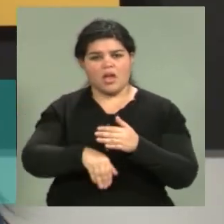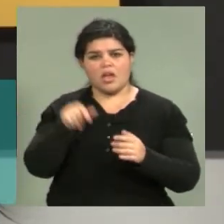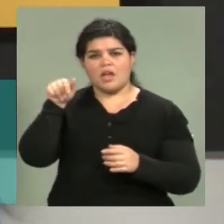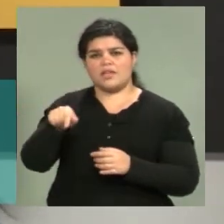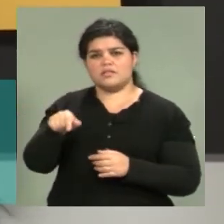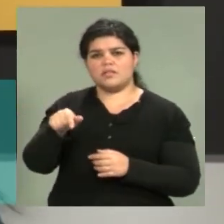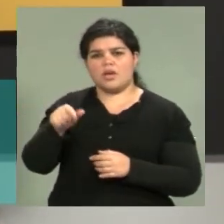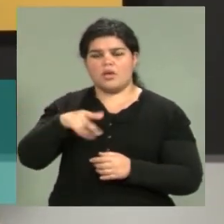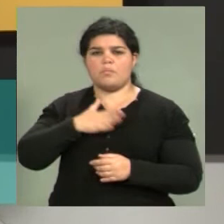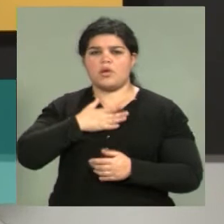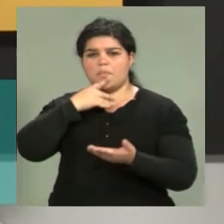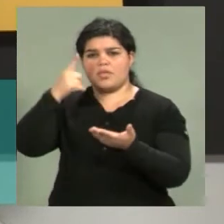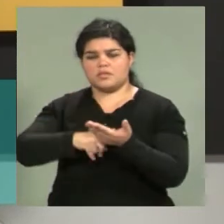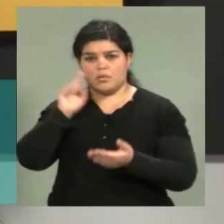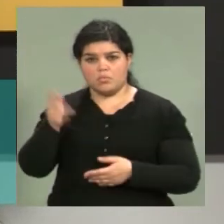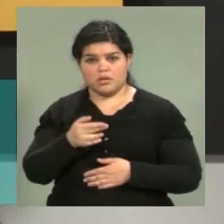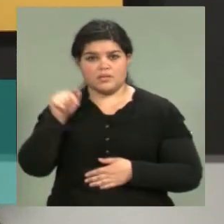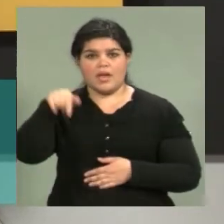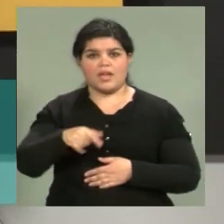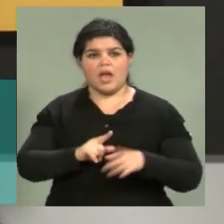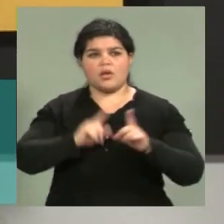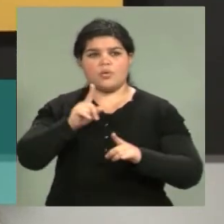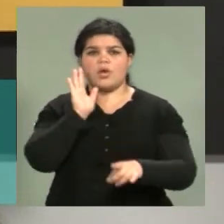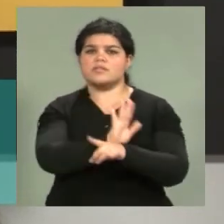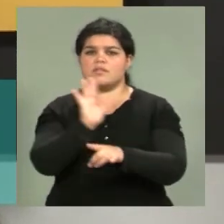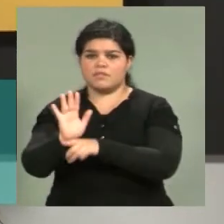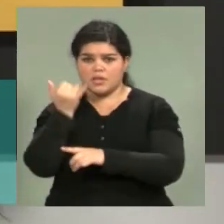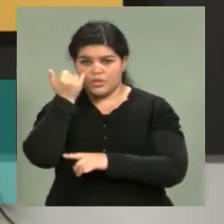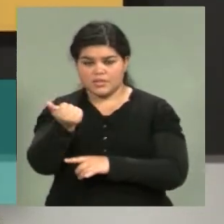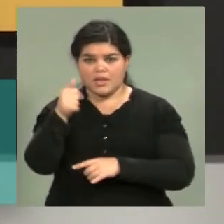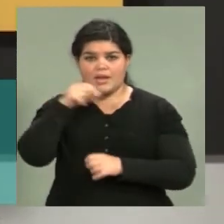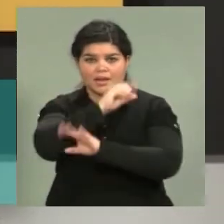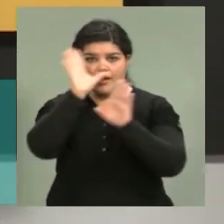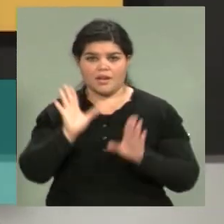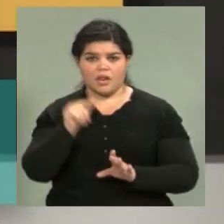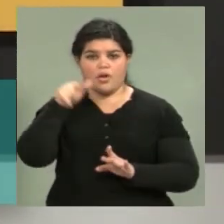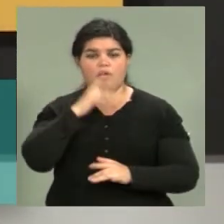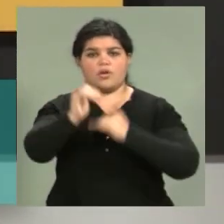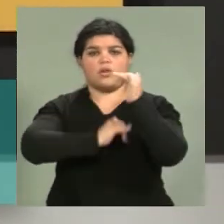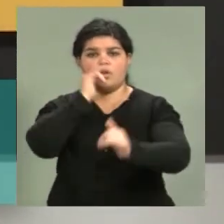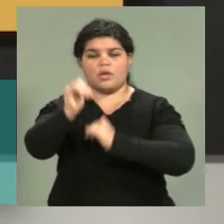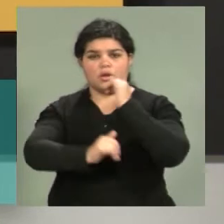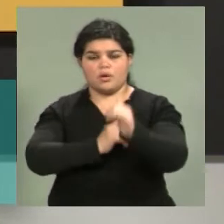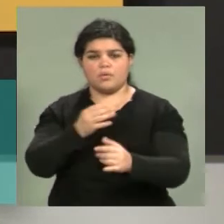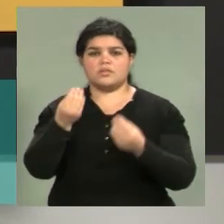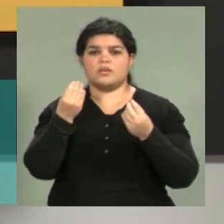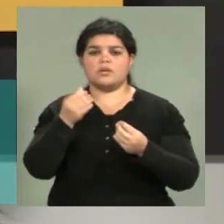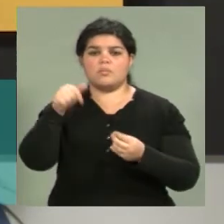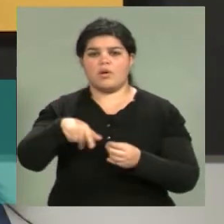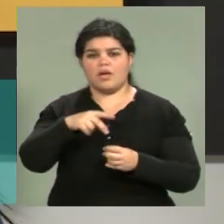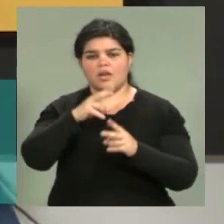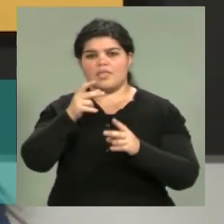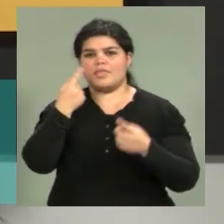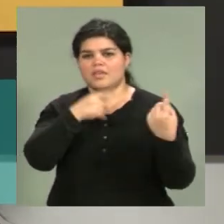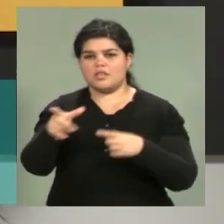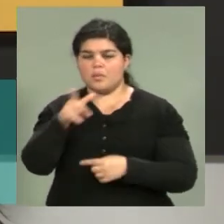ya se quedaron más los términos un poco más definidos, así que bueno, este es el planteo que hacemos de Distintos Parecidos.